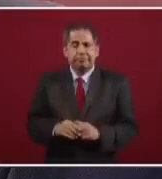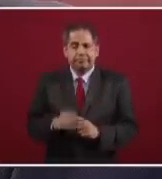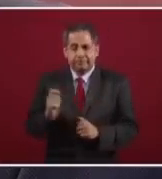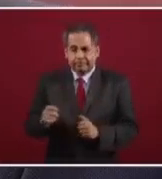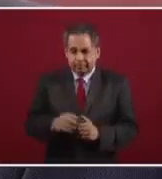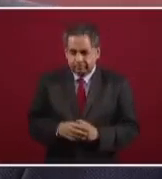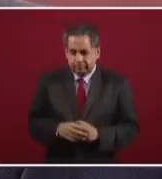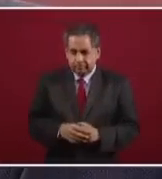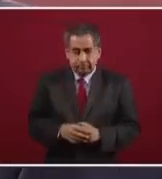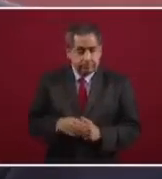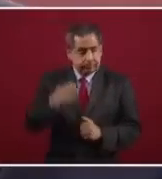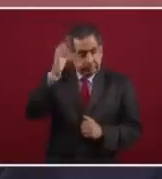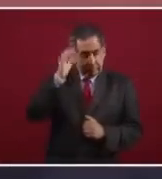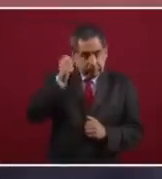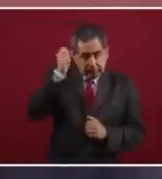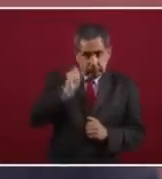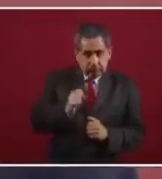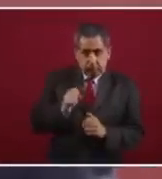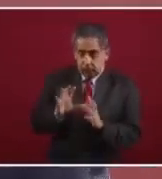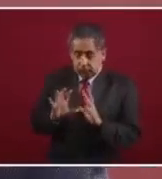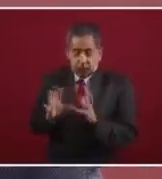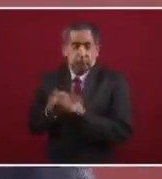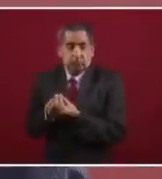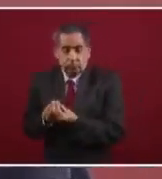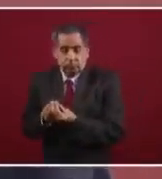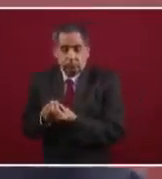Cuando sucede lo de Culiacán, están juntos